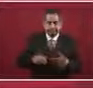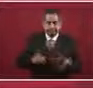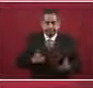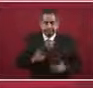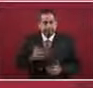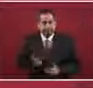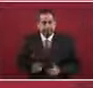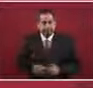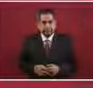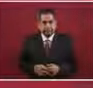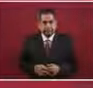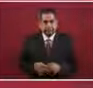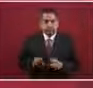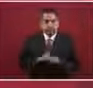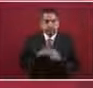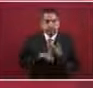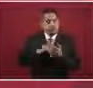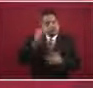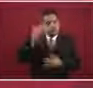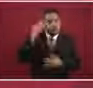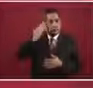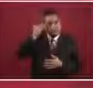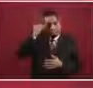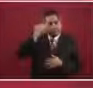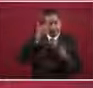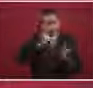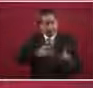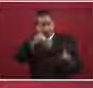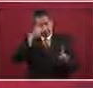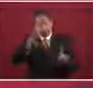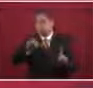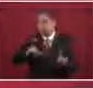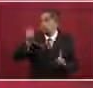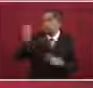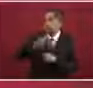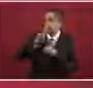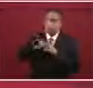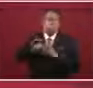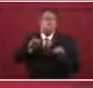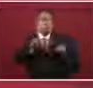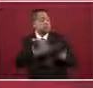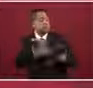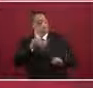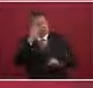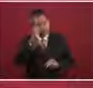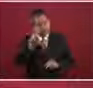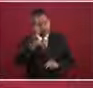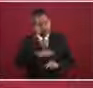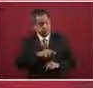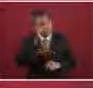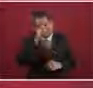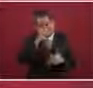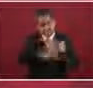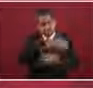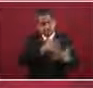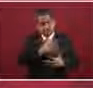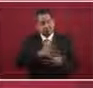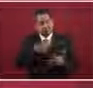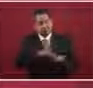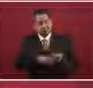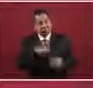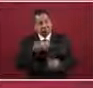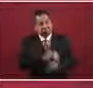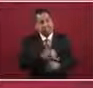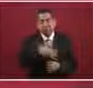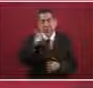¿Cuál era la imagen de México en el extranjero? violencia